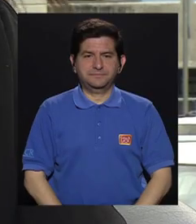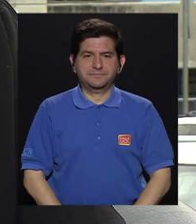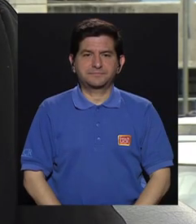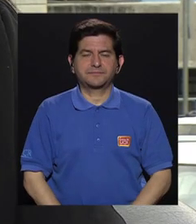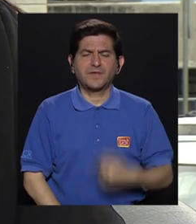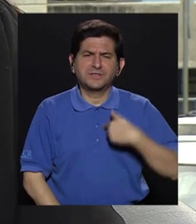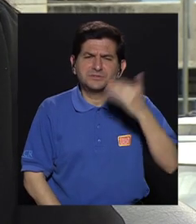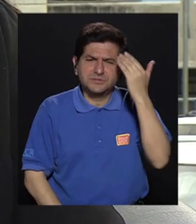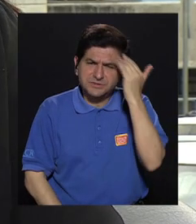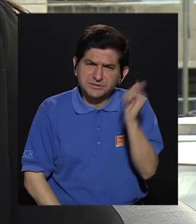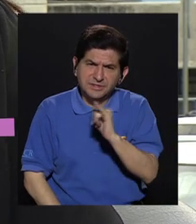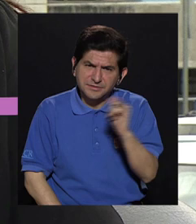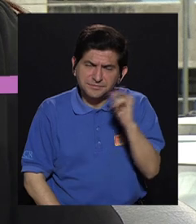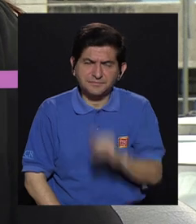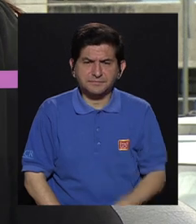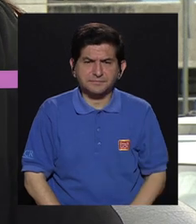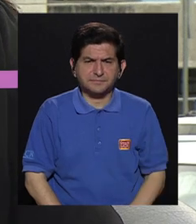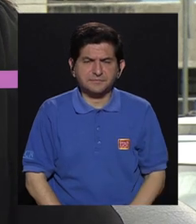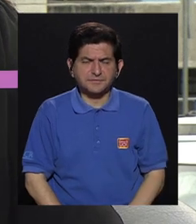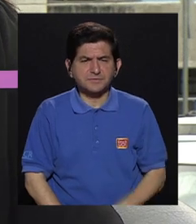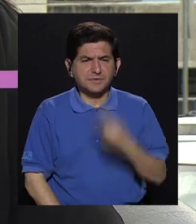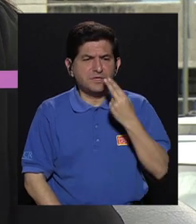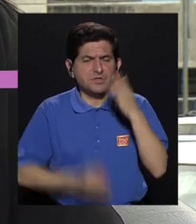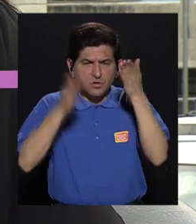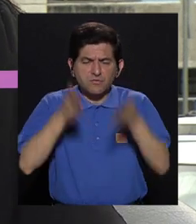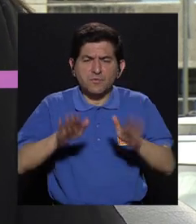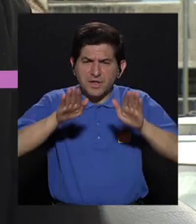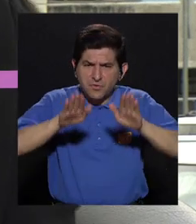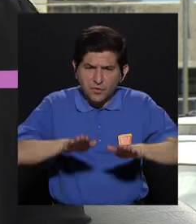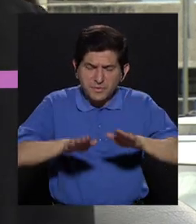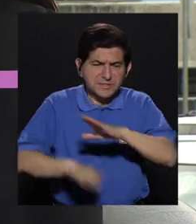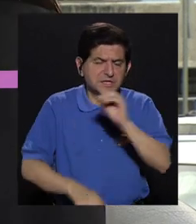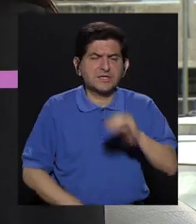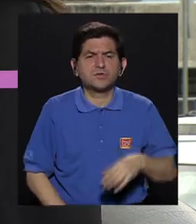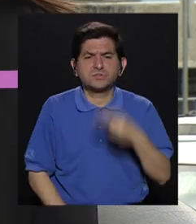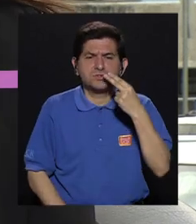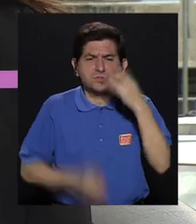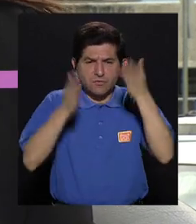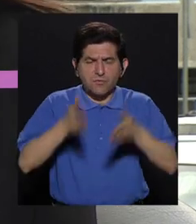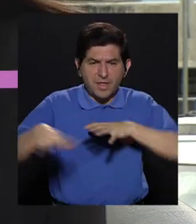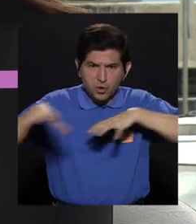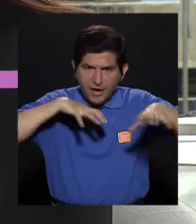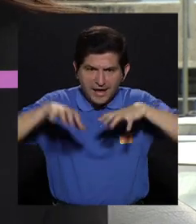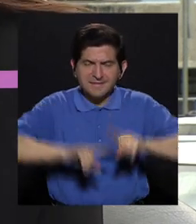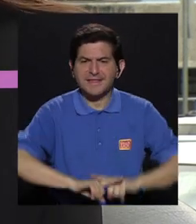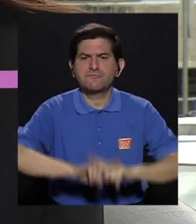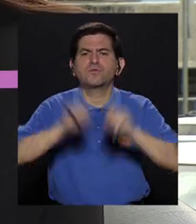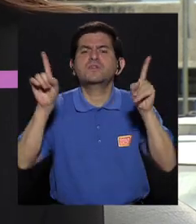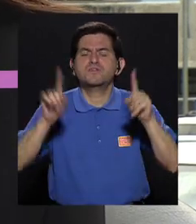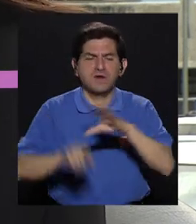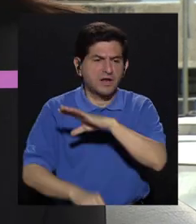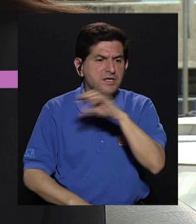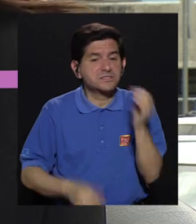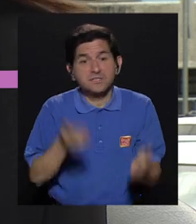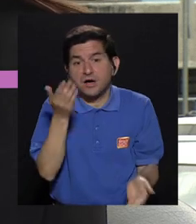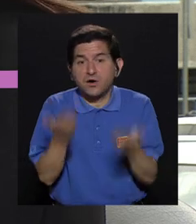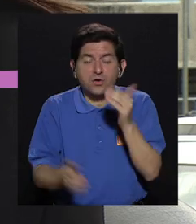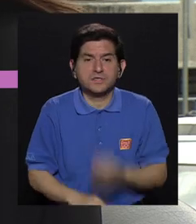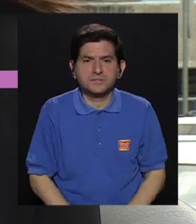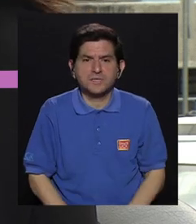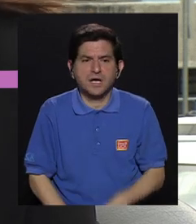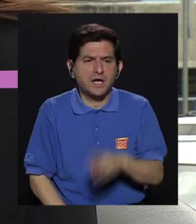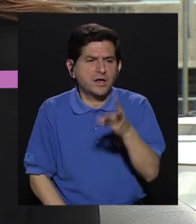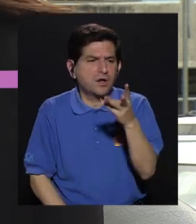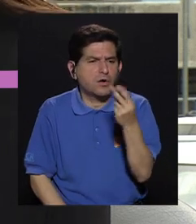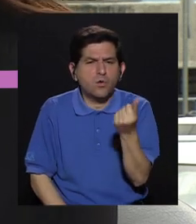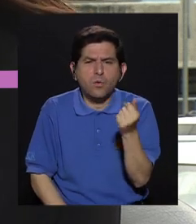bien, me gustaría saber también, doctor, en cuanto a los fumadores pasivos y los fumadores activos, ¿cuál es la diferencia entre ellos o más bien